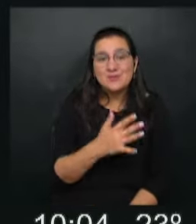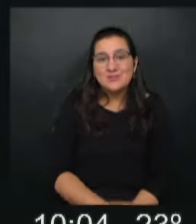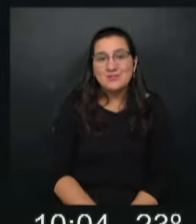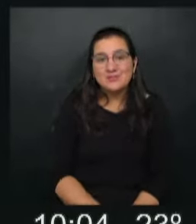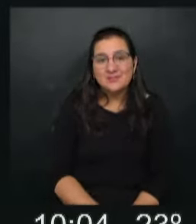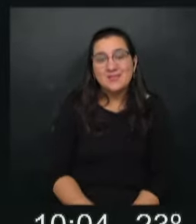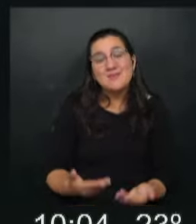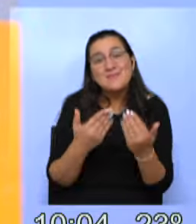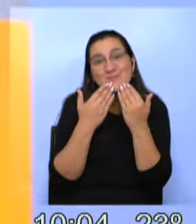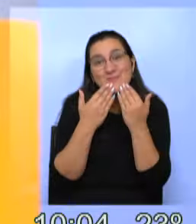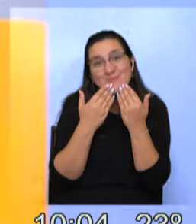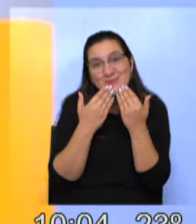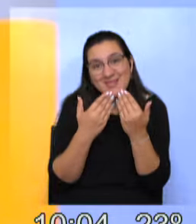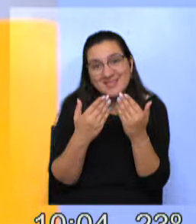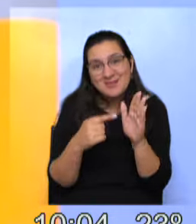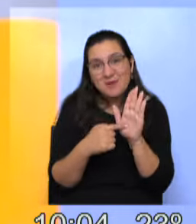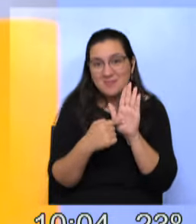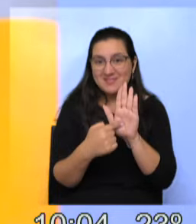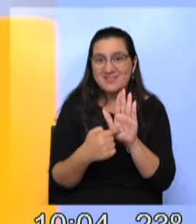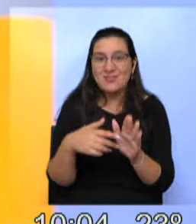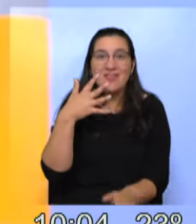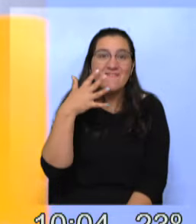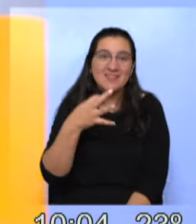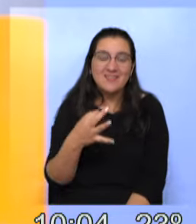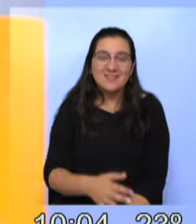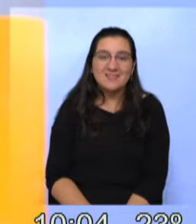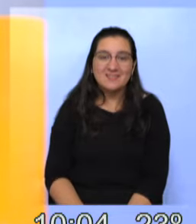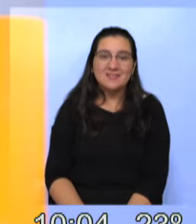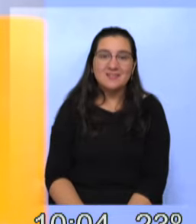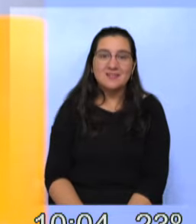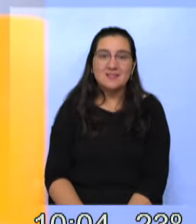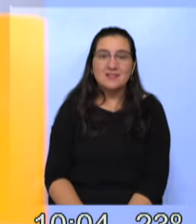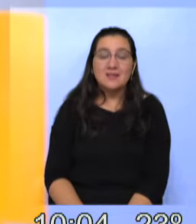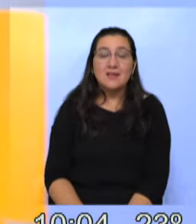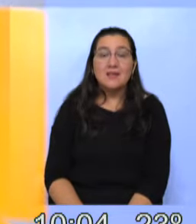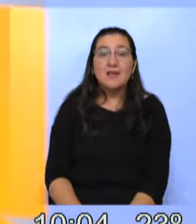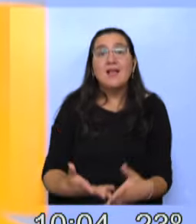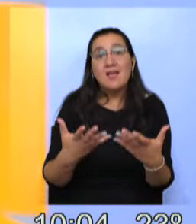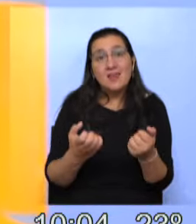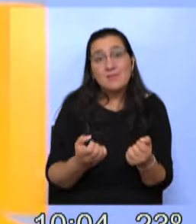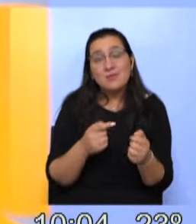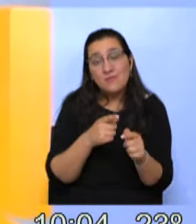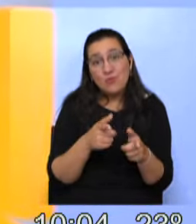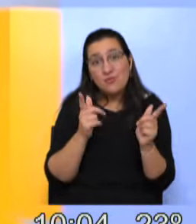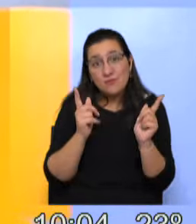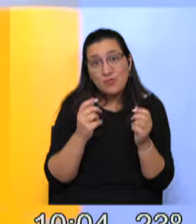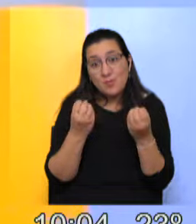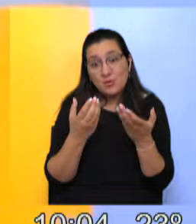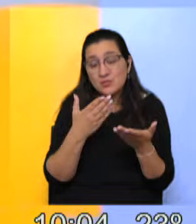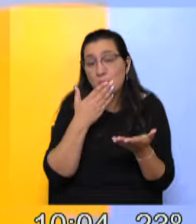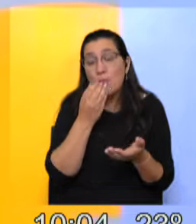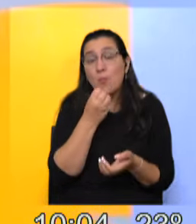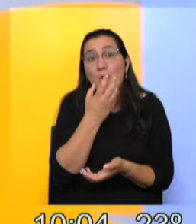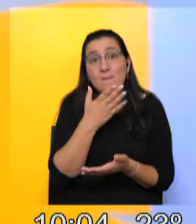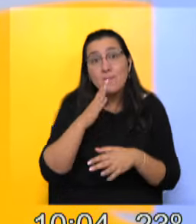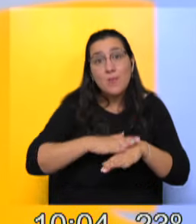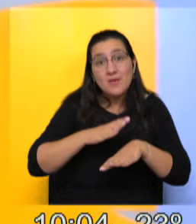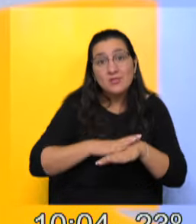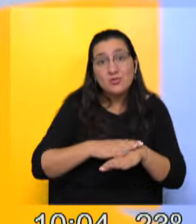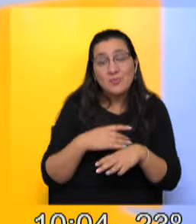mejor y para... muchas gracias por esta presentación, de verdad. Queremos que sea un buen momento para vos, porque es un buen momento para nosotros